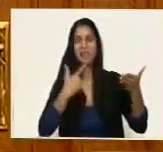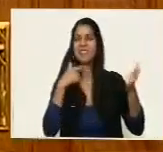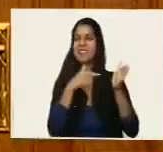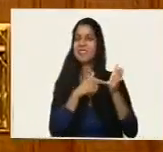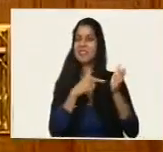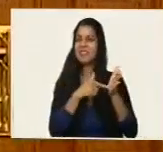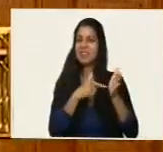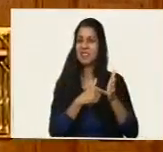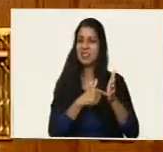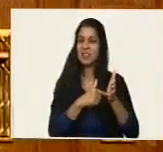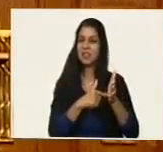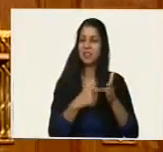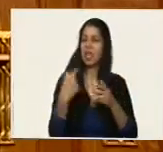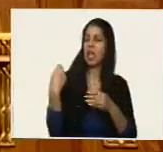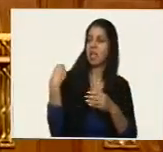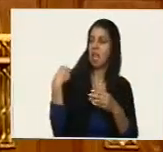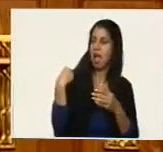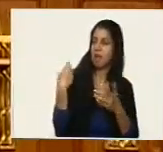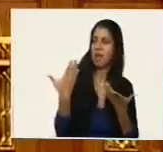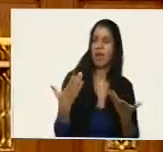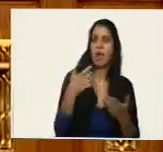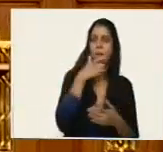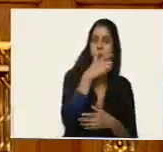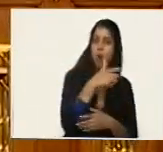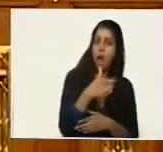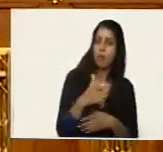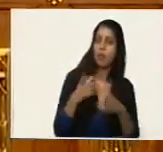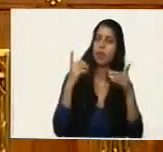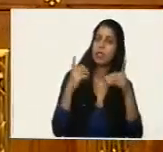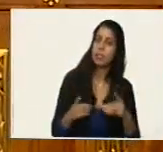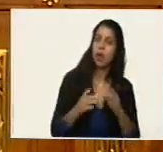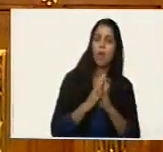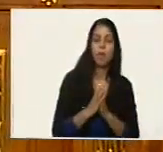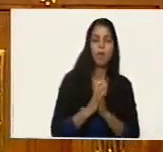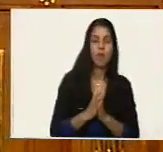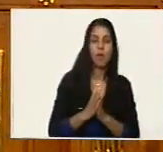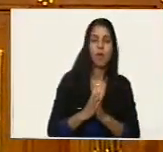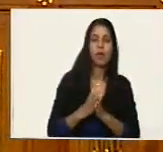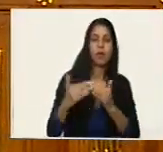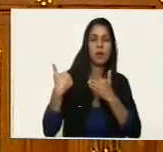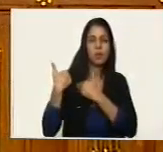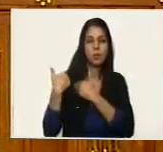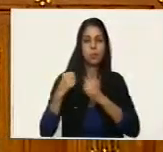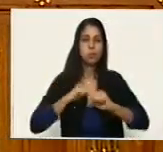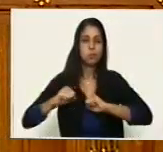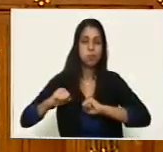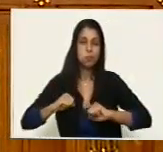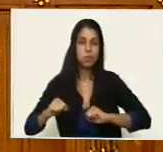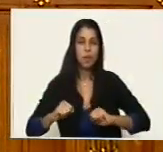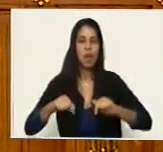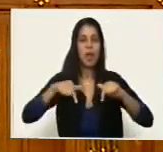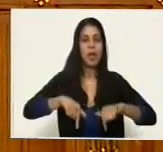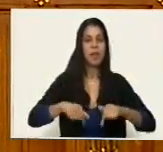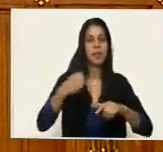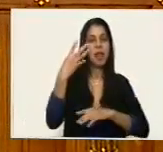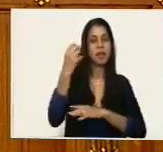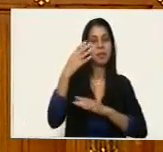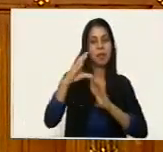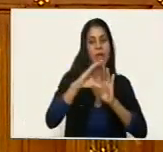poder constituyente del pueblo, está activando el rol plenipotenciario de esta